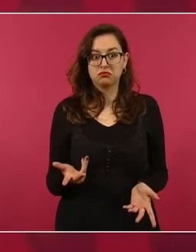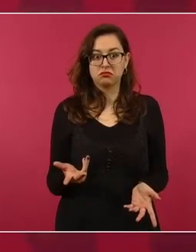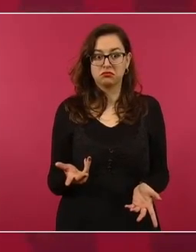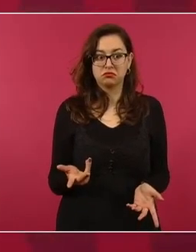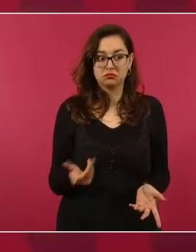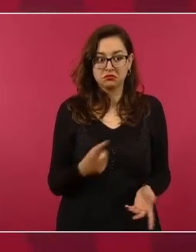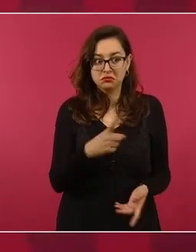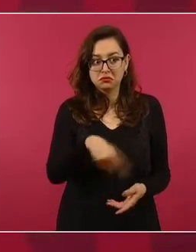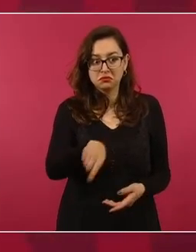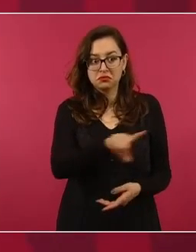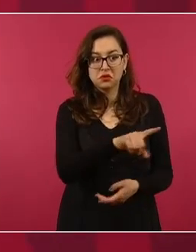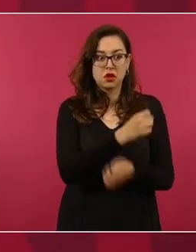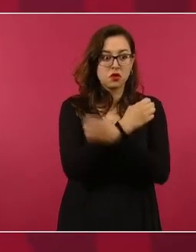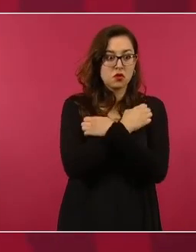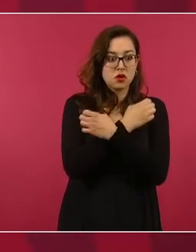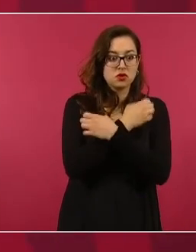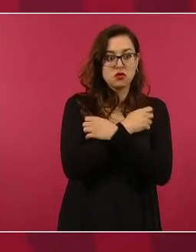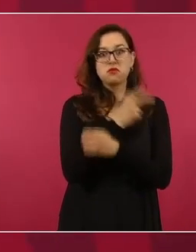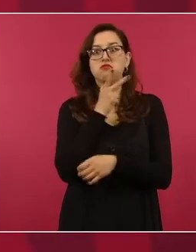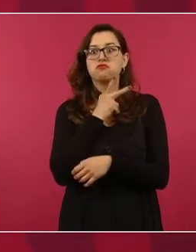defendiendo la educación